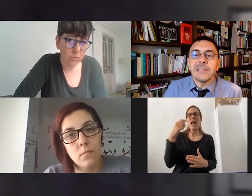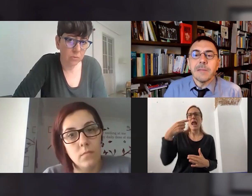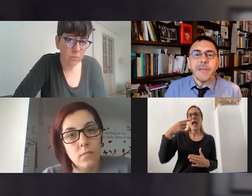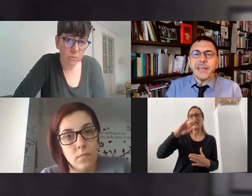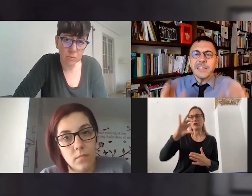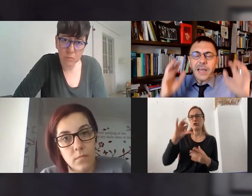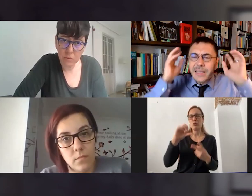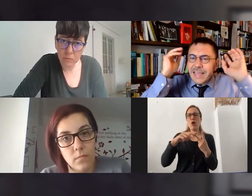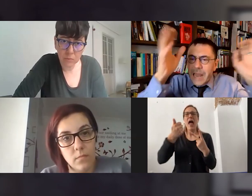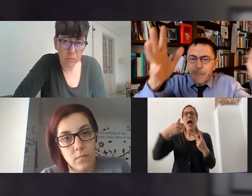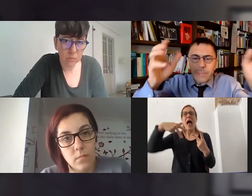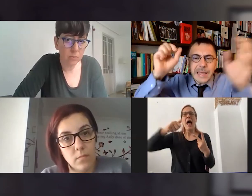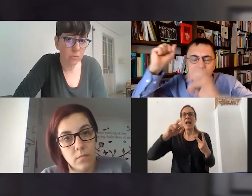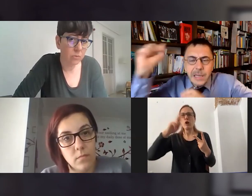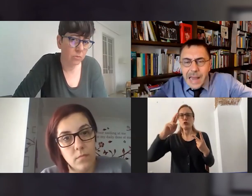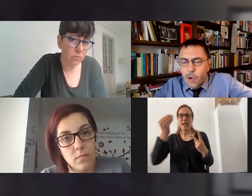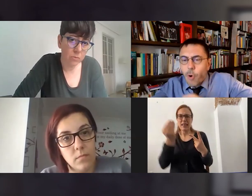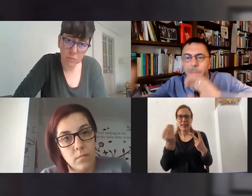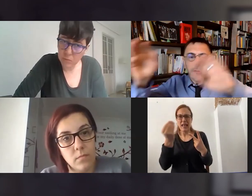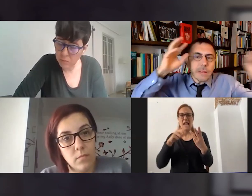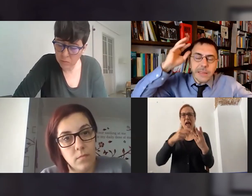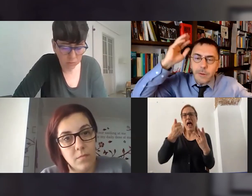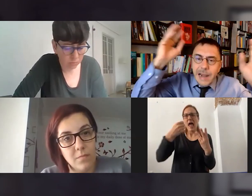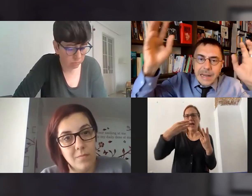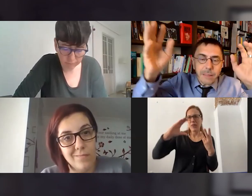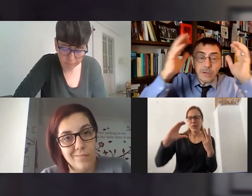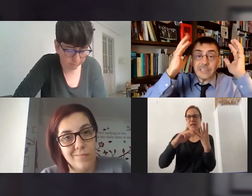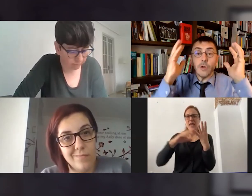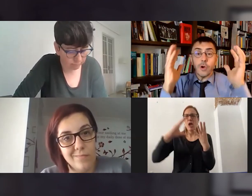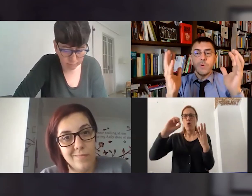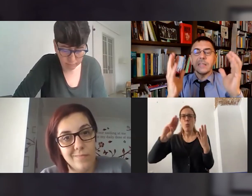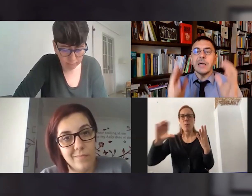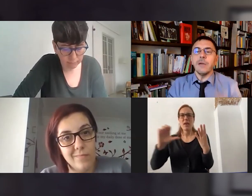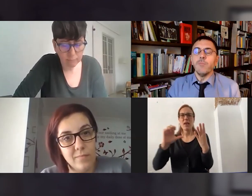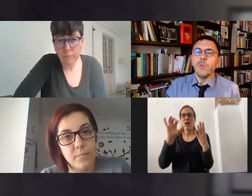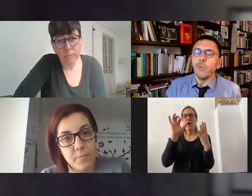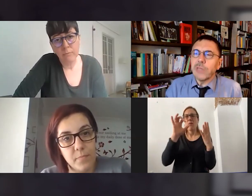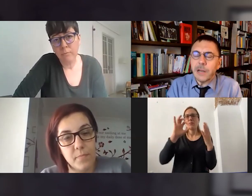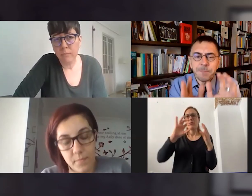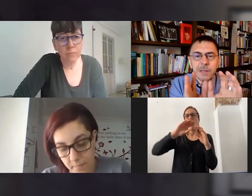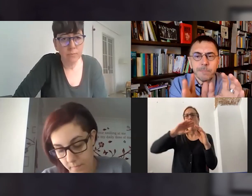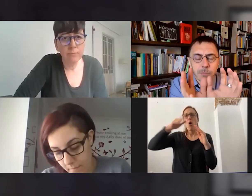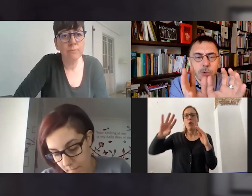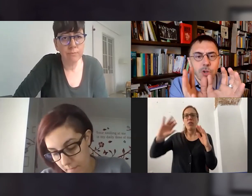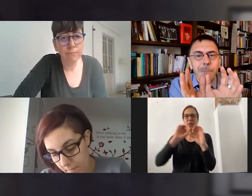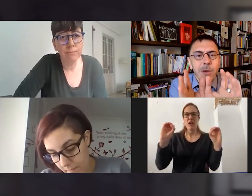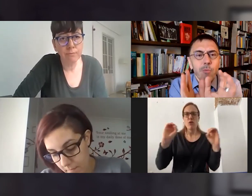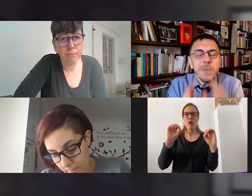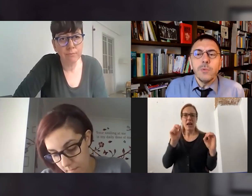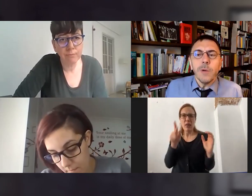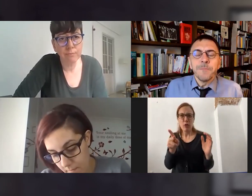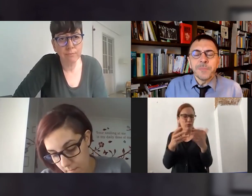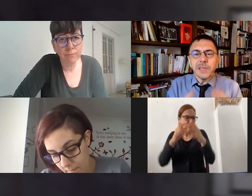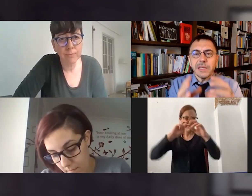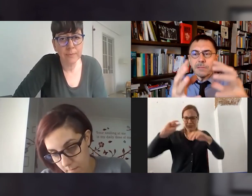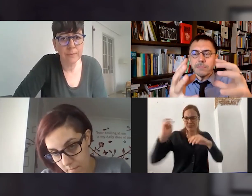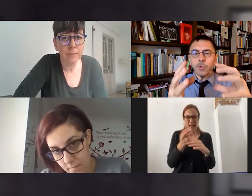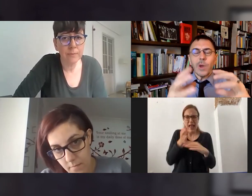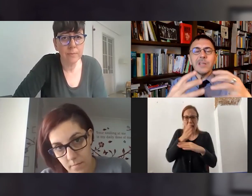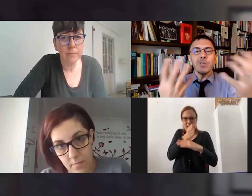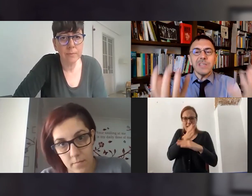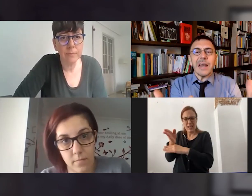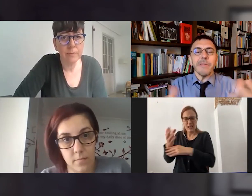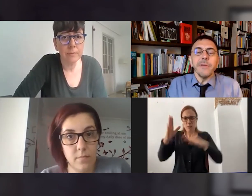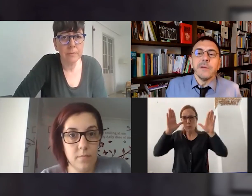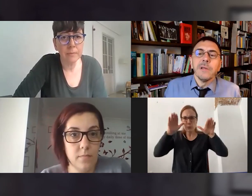hacia la extrema derecha, el ABC, la COPE, Onda Cero, La Razón. Ha sido como un ataque muy, muy brutal. Contadme en un minuto,